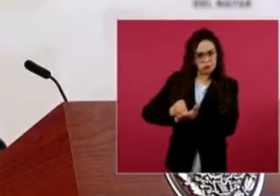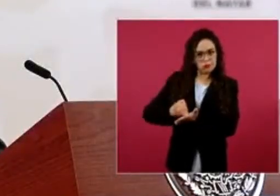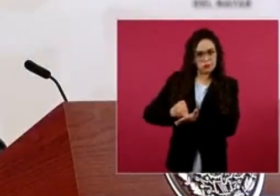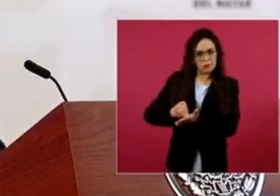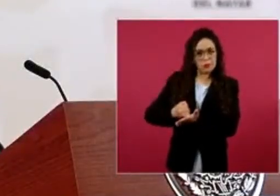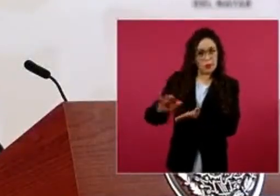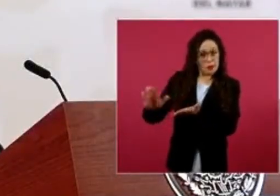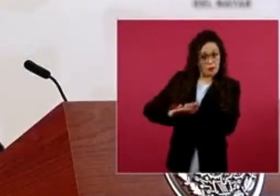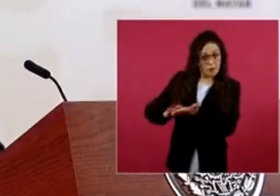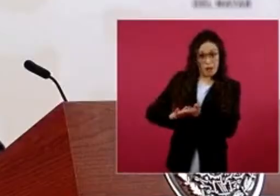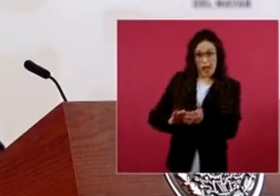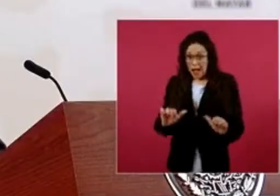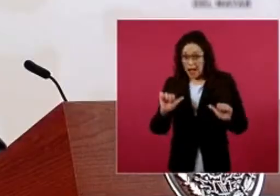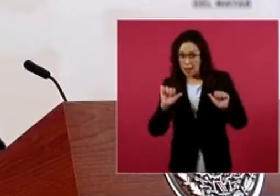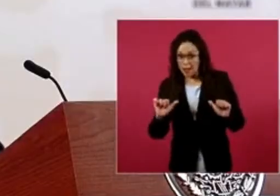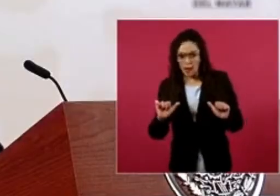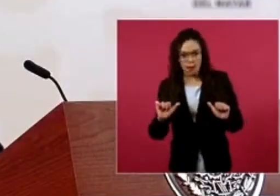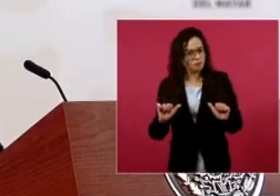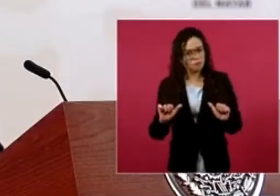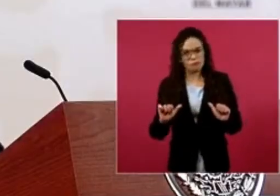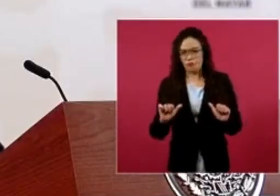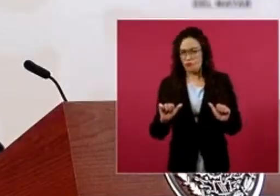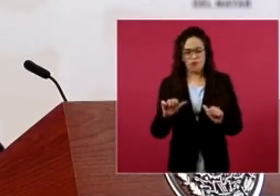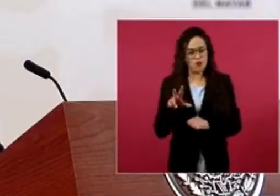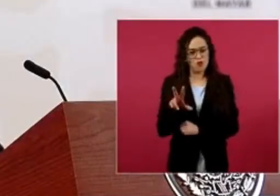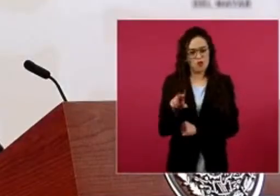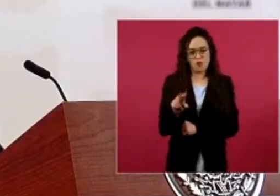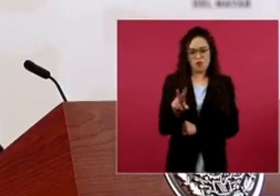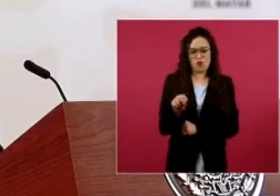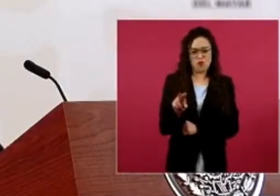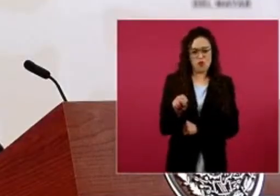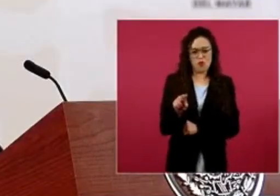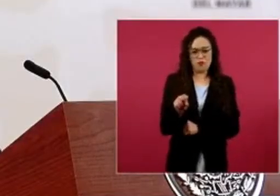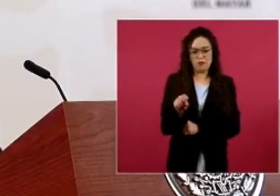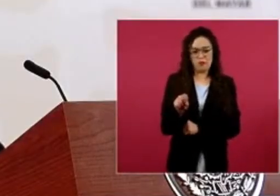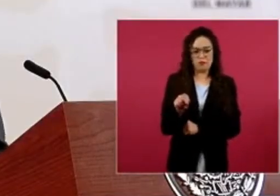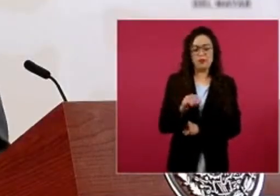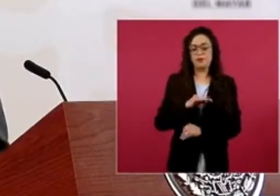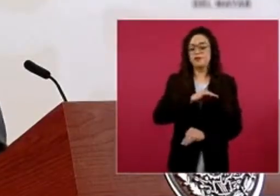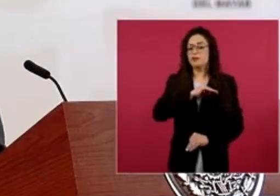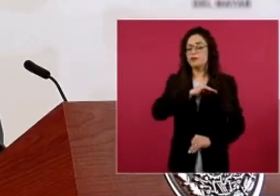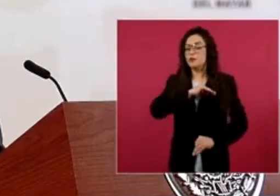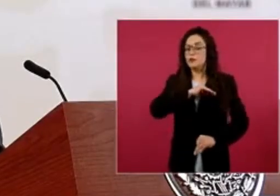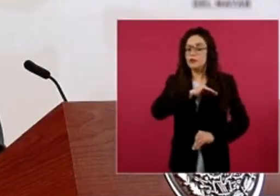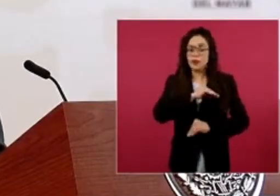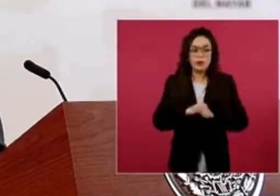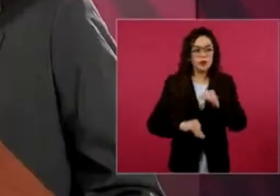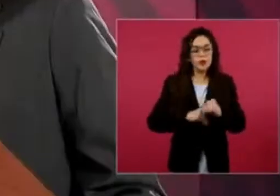a los potentados, que todos